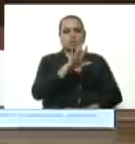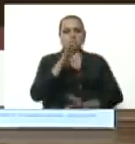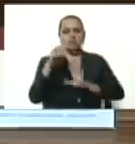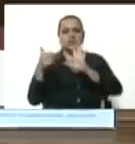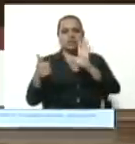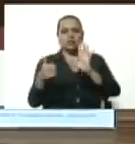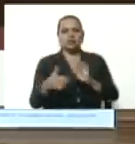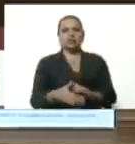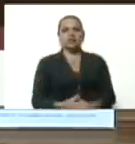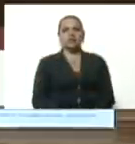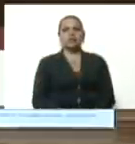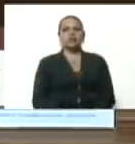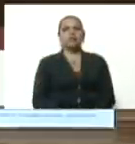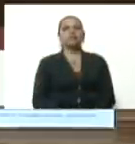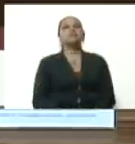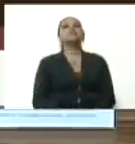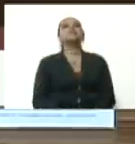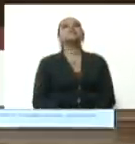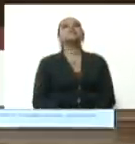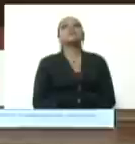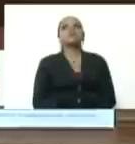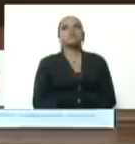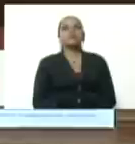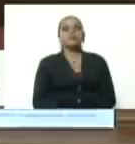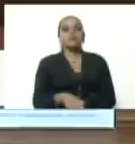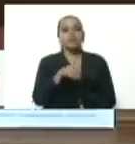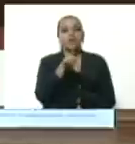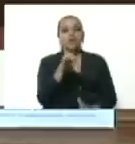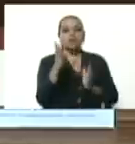32.778.056. Que